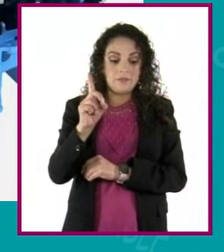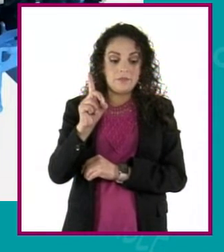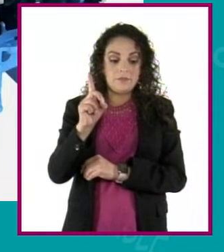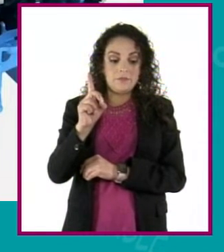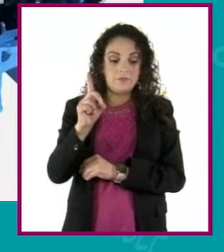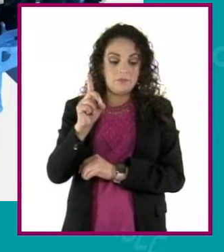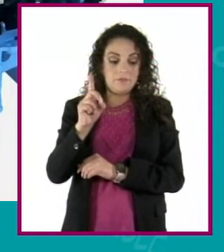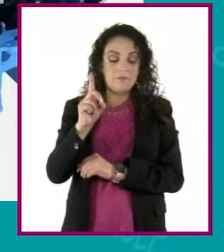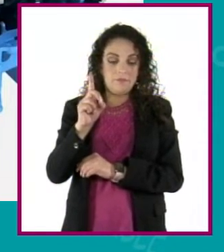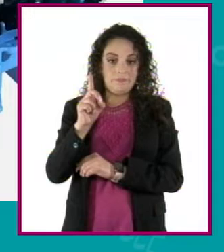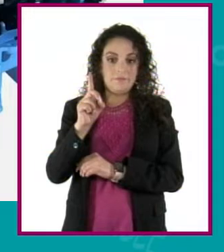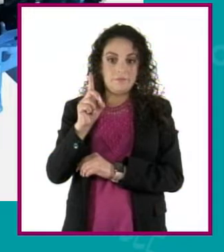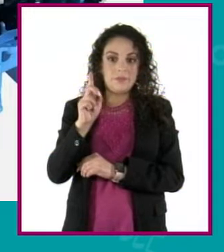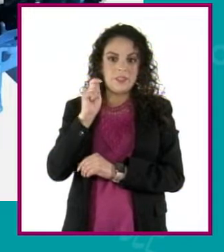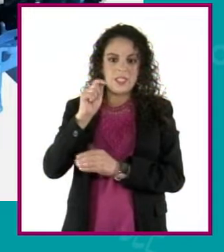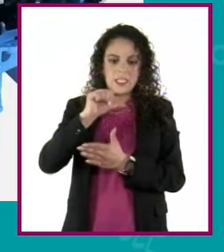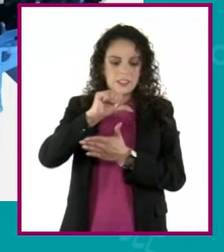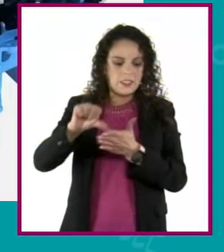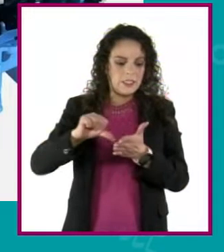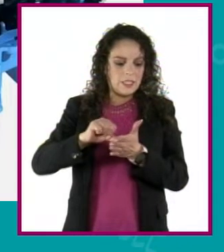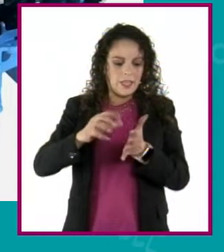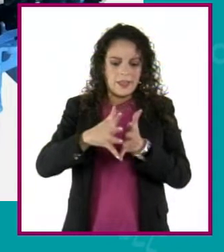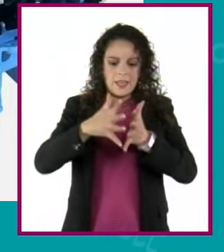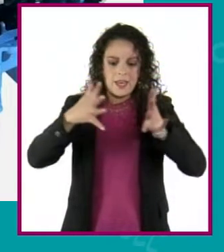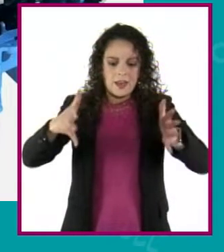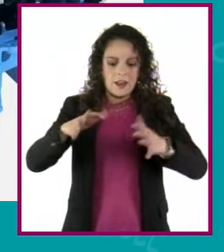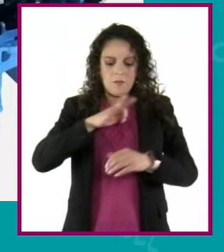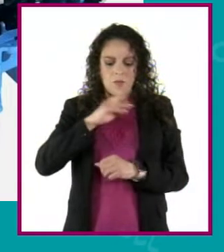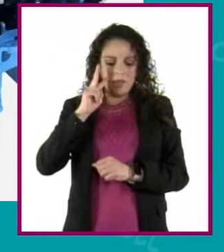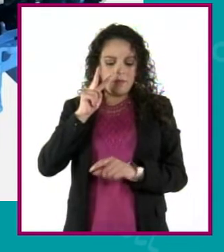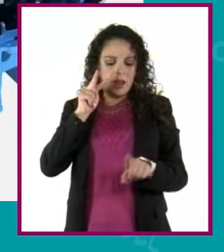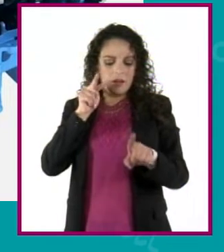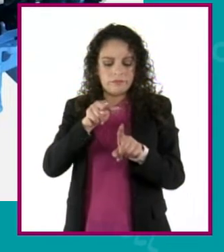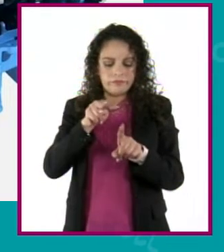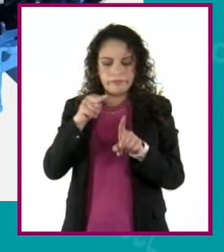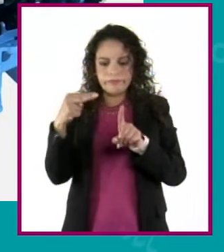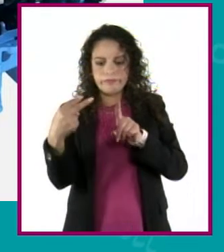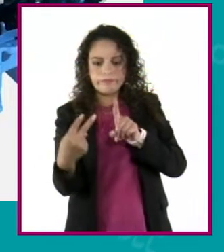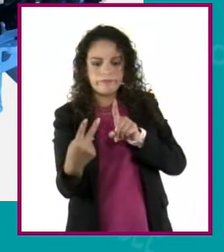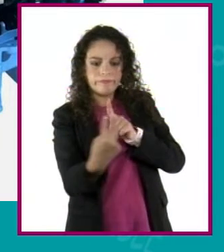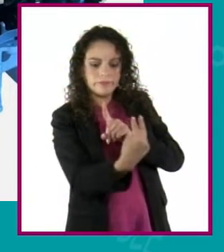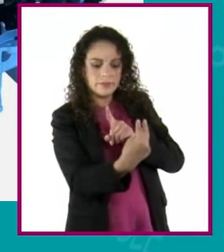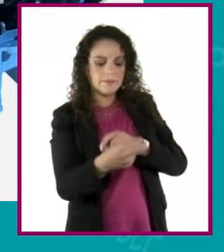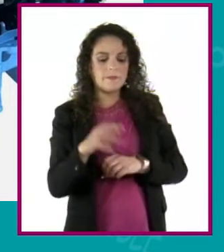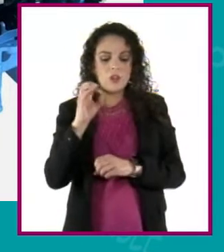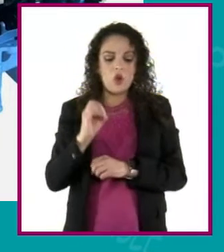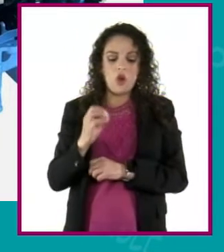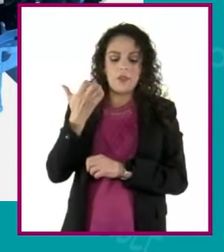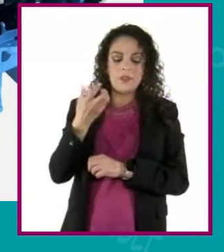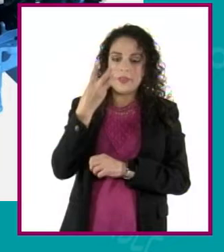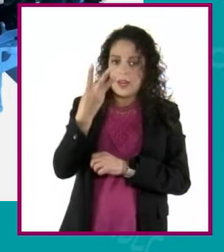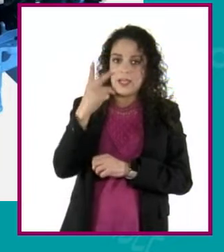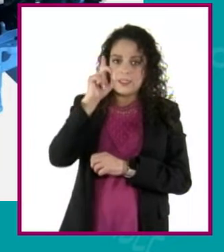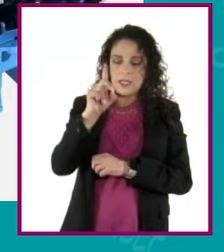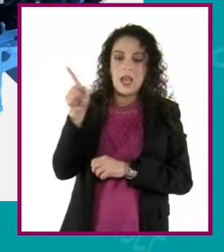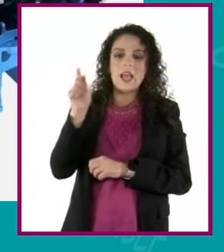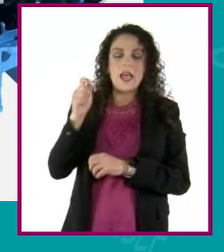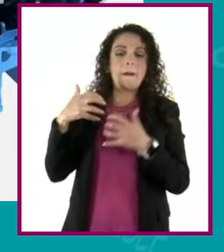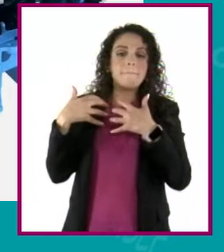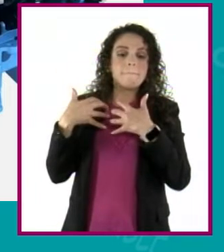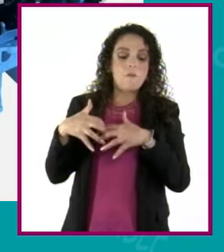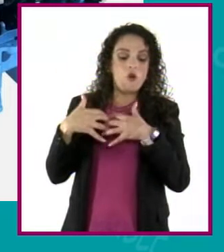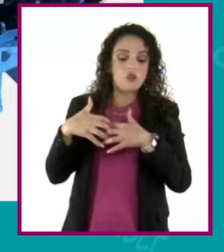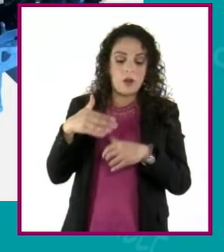modelado de un gran centro. Tenemos la representación 3D de un motor que si está muy bien ubicada